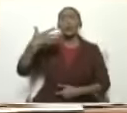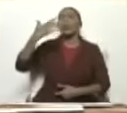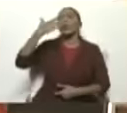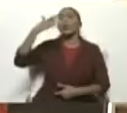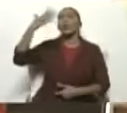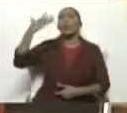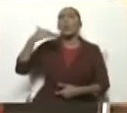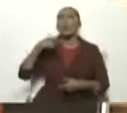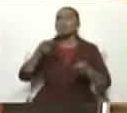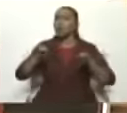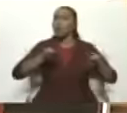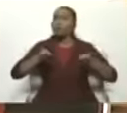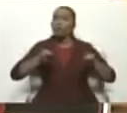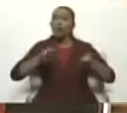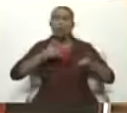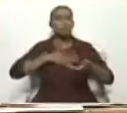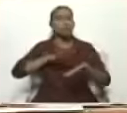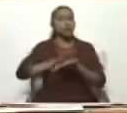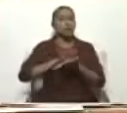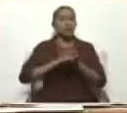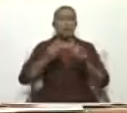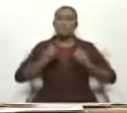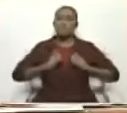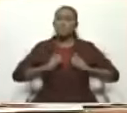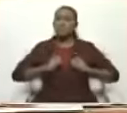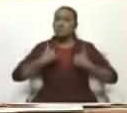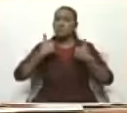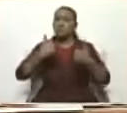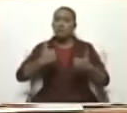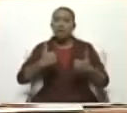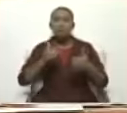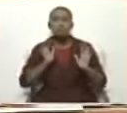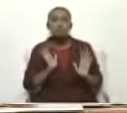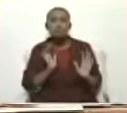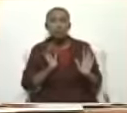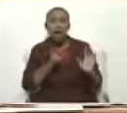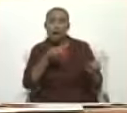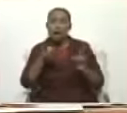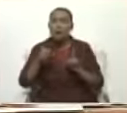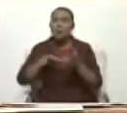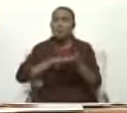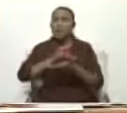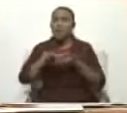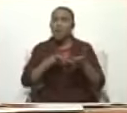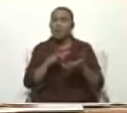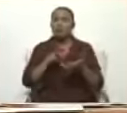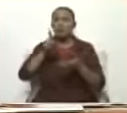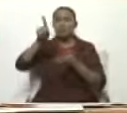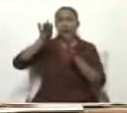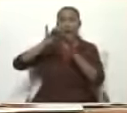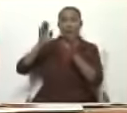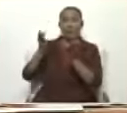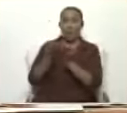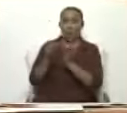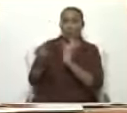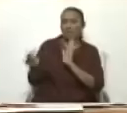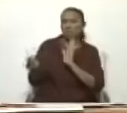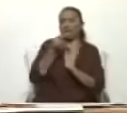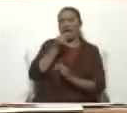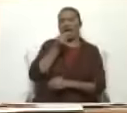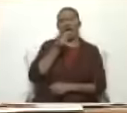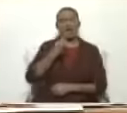estado donde ha habido algunos problemas. Y nos acusan en el mundo que si el clan de... ¿cómo se llama? El tren de